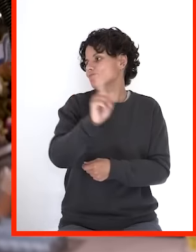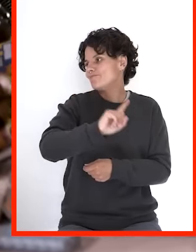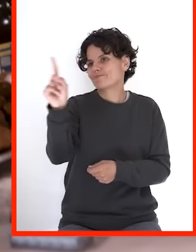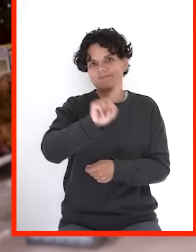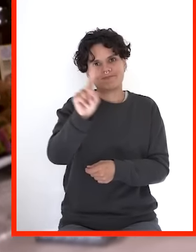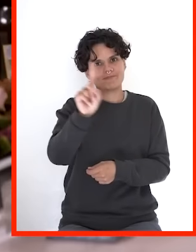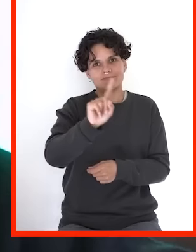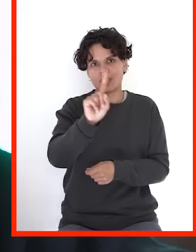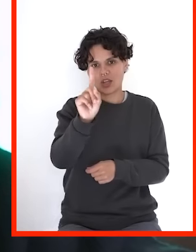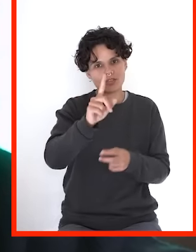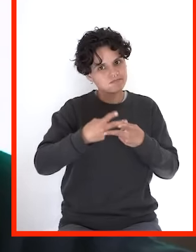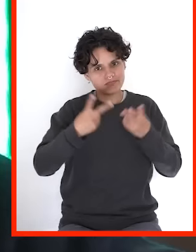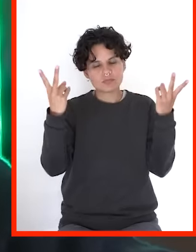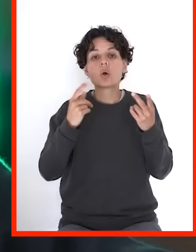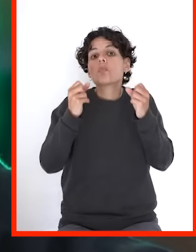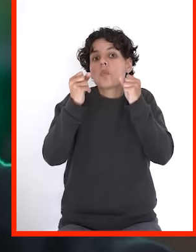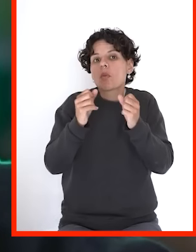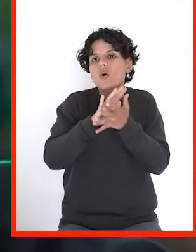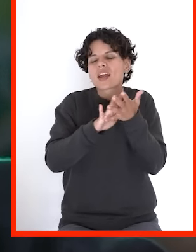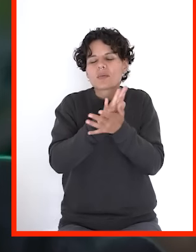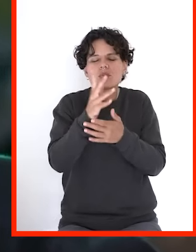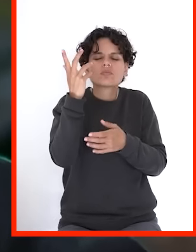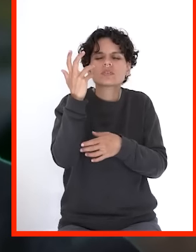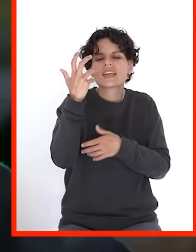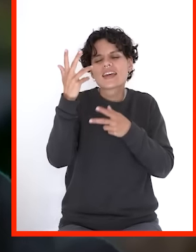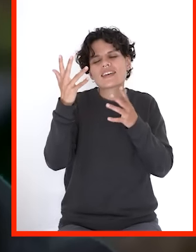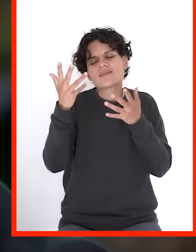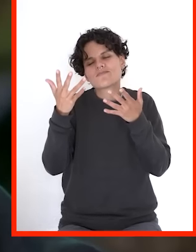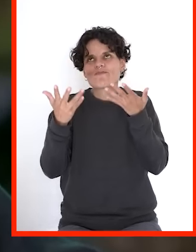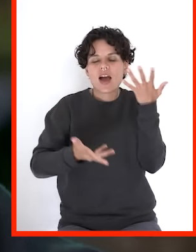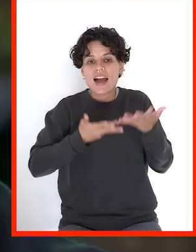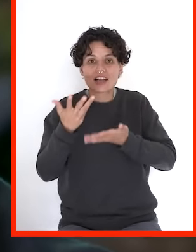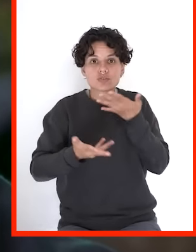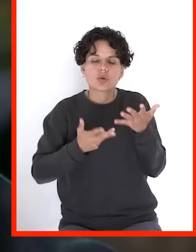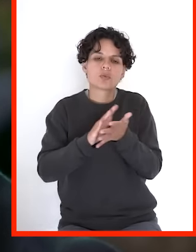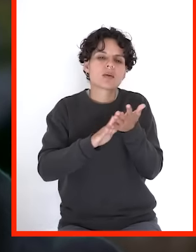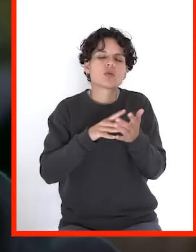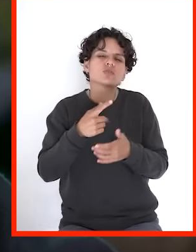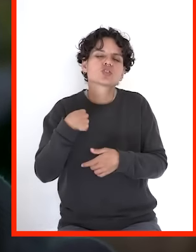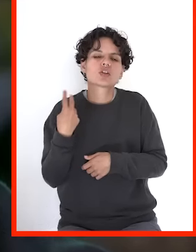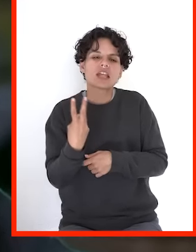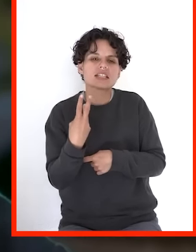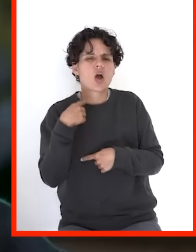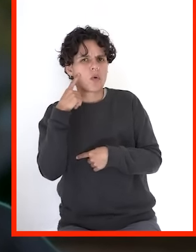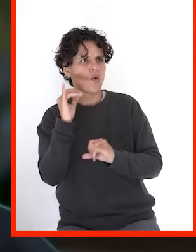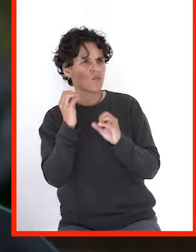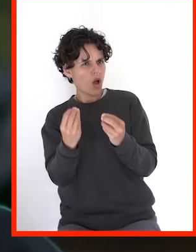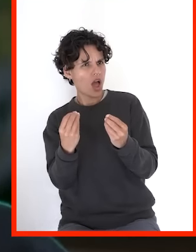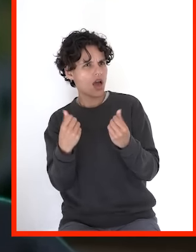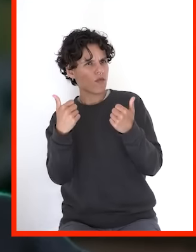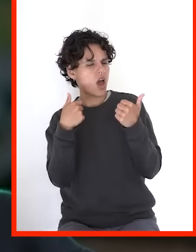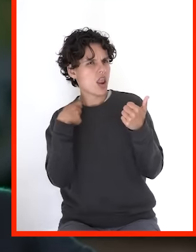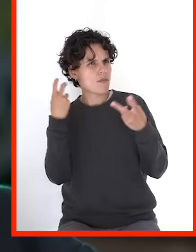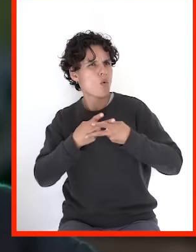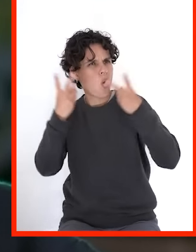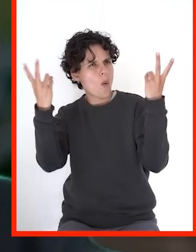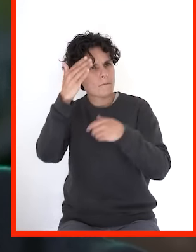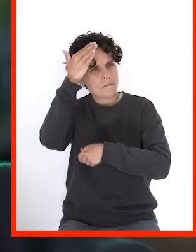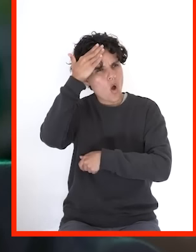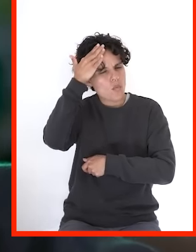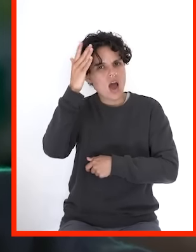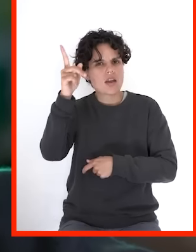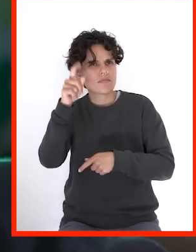No, incluso puede ser un tema que no siempre estamos pensando, de hecho nunca estamos pensando que este va a pegar, que este es para la radio.